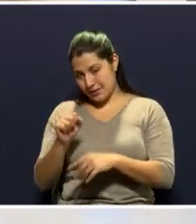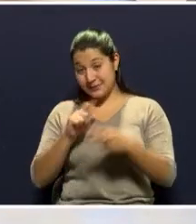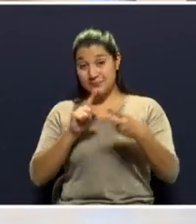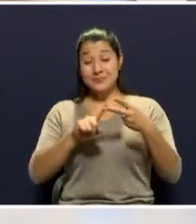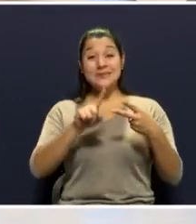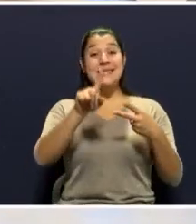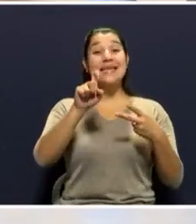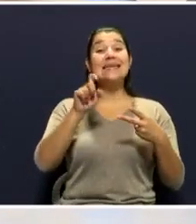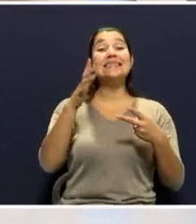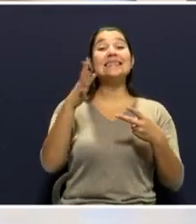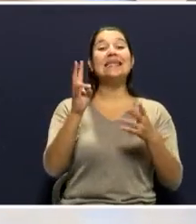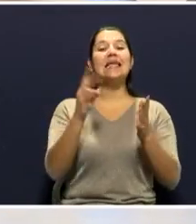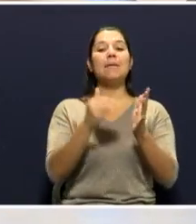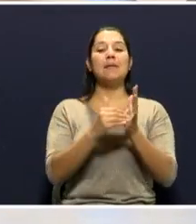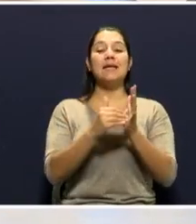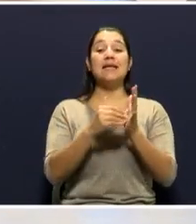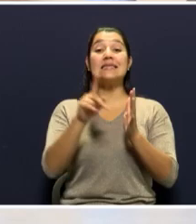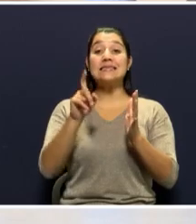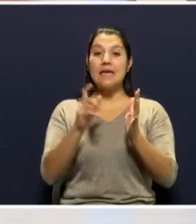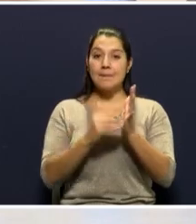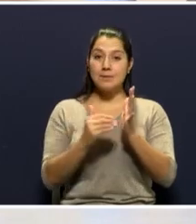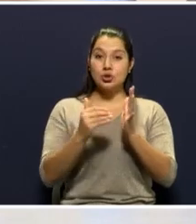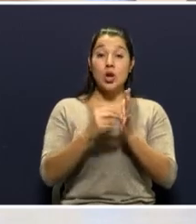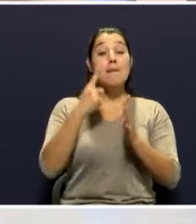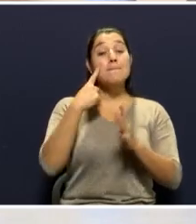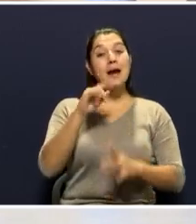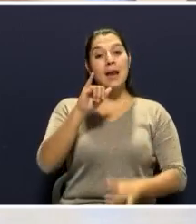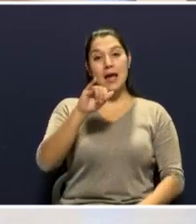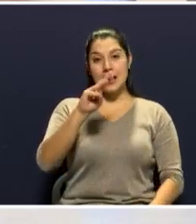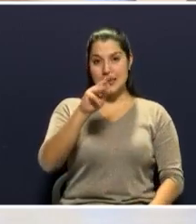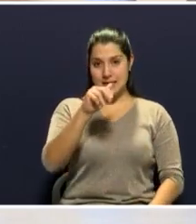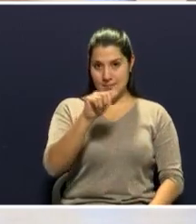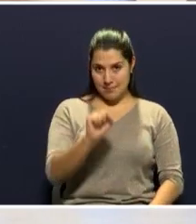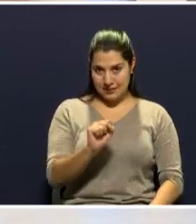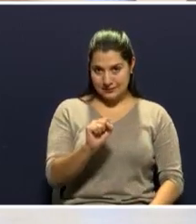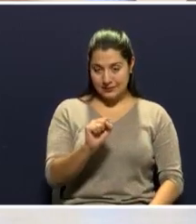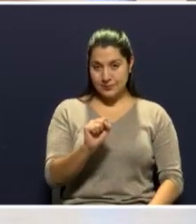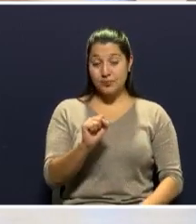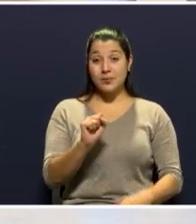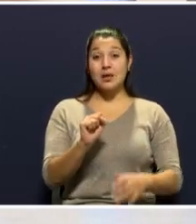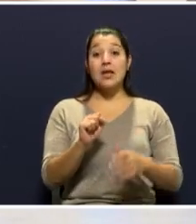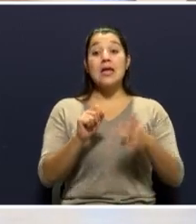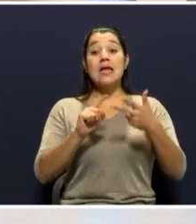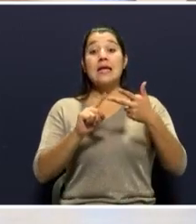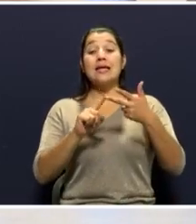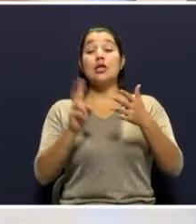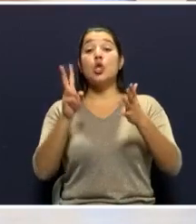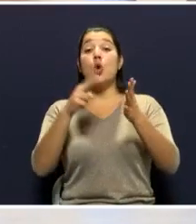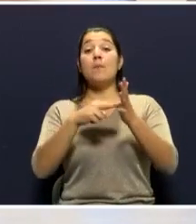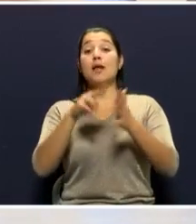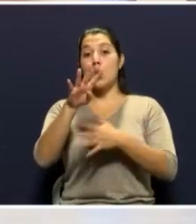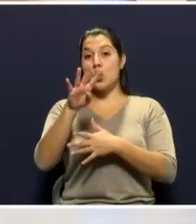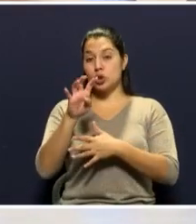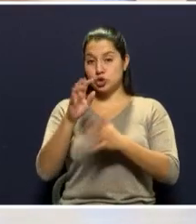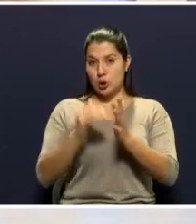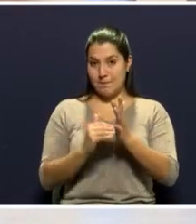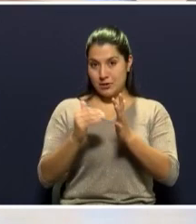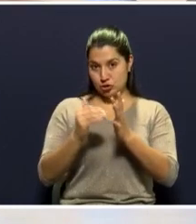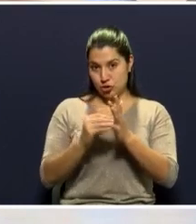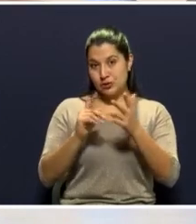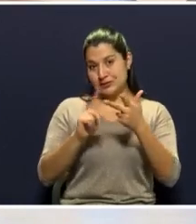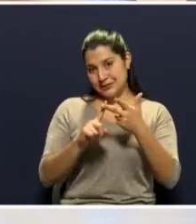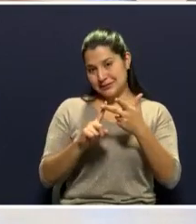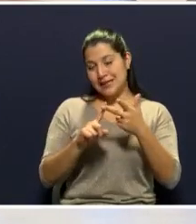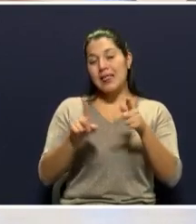17.100 millones van para el Instituto Mixto de Ayuda Social. Hay pues una bolsa de 2.400 millones que también son